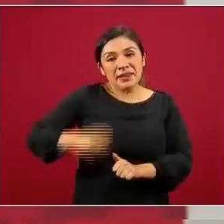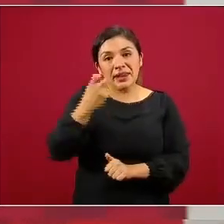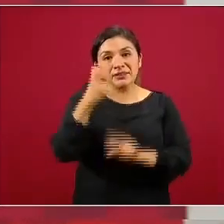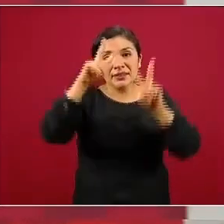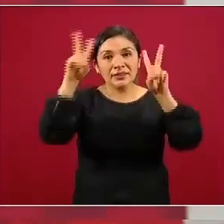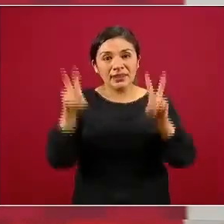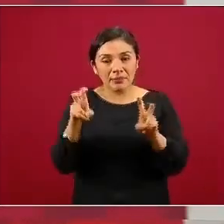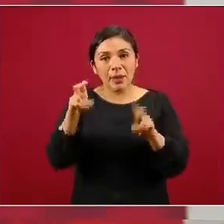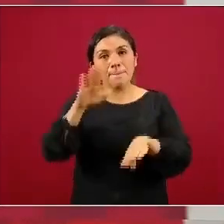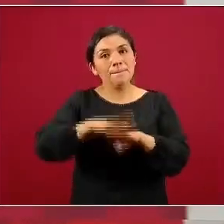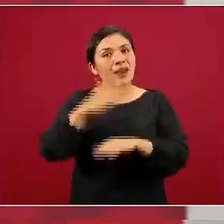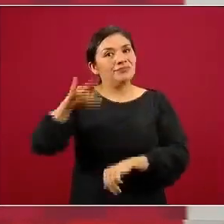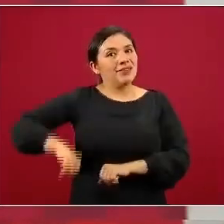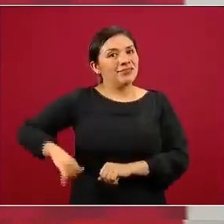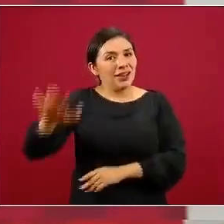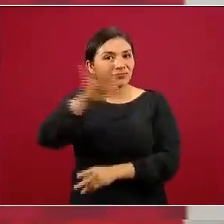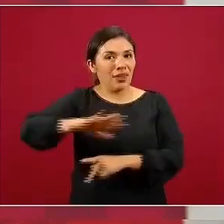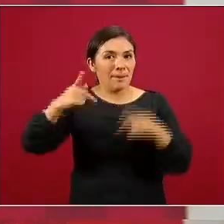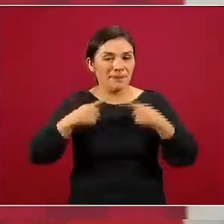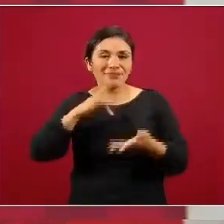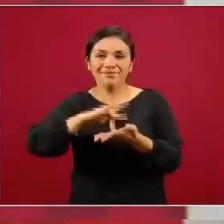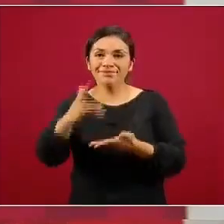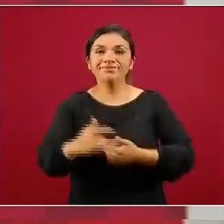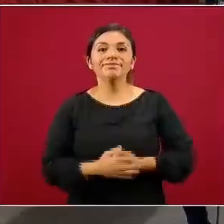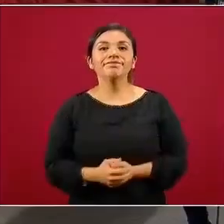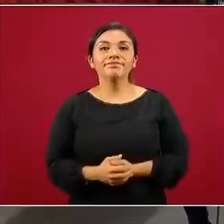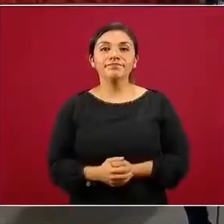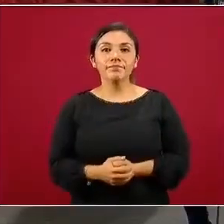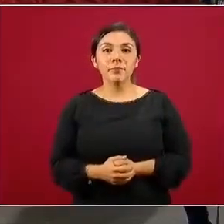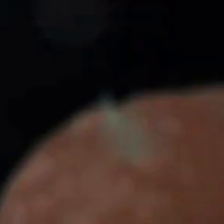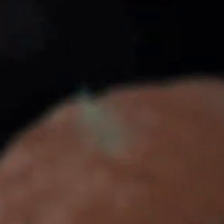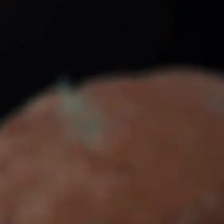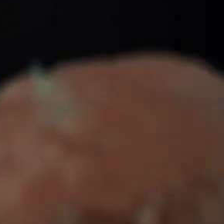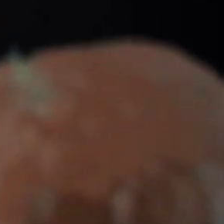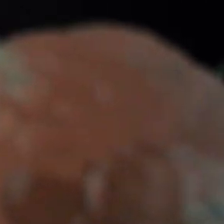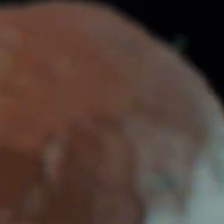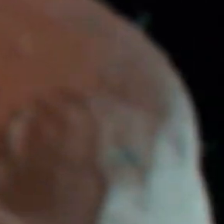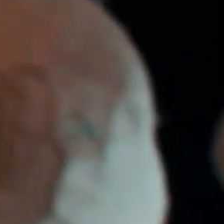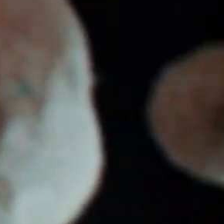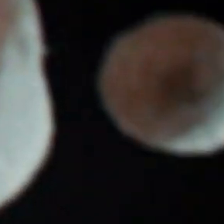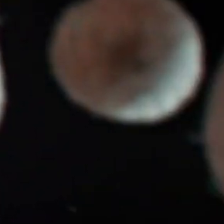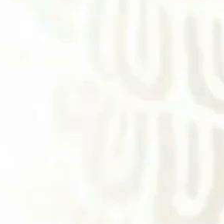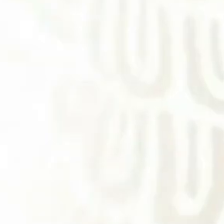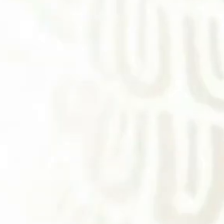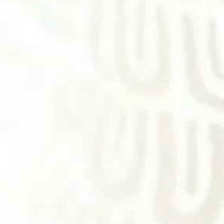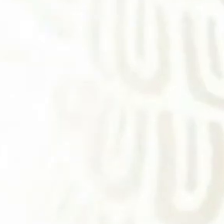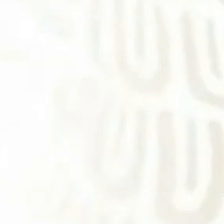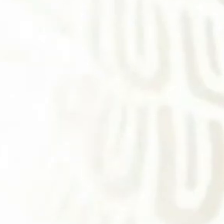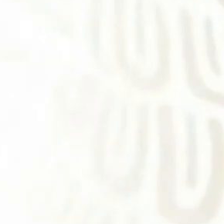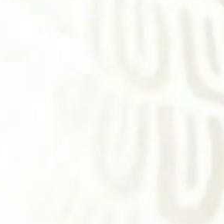en este asunto de gran interés público. Muchas gracias. Quédate en casa.